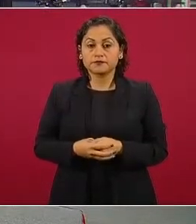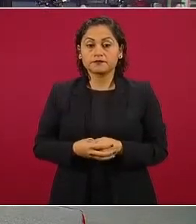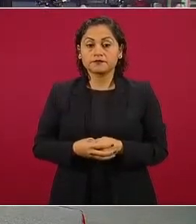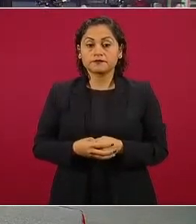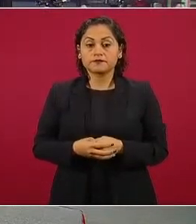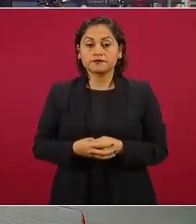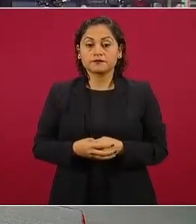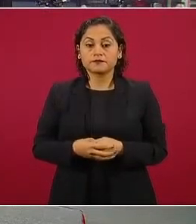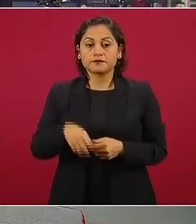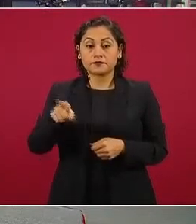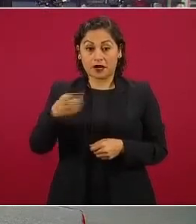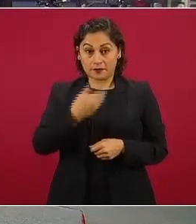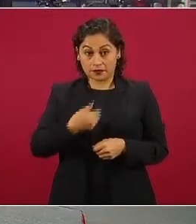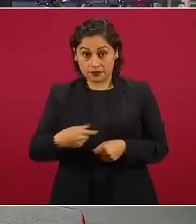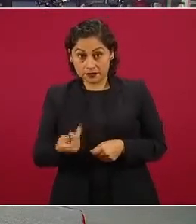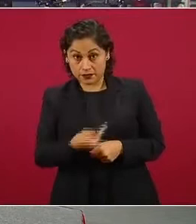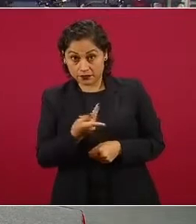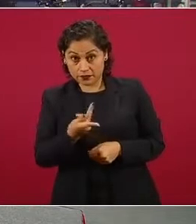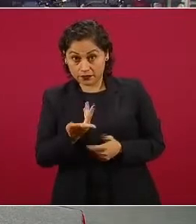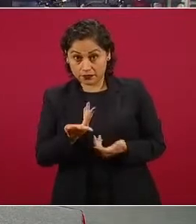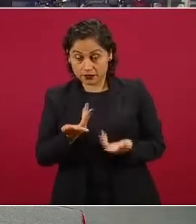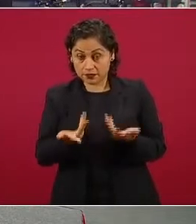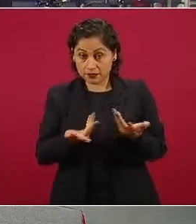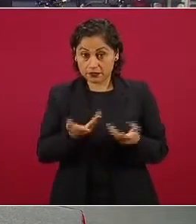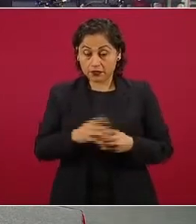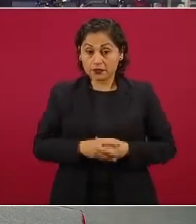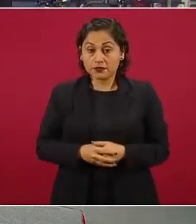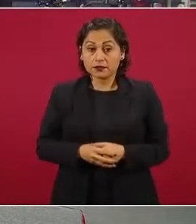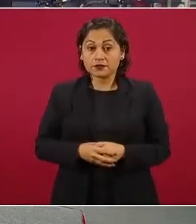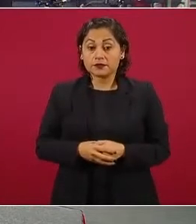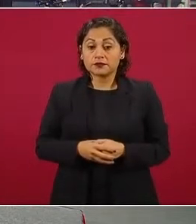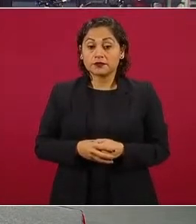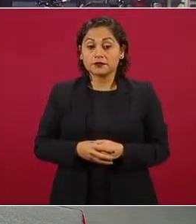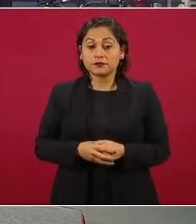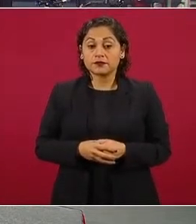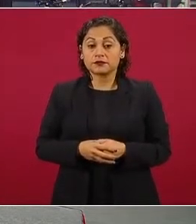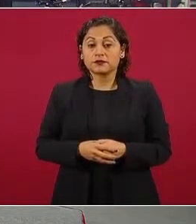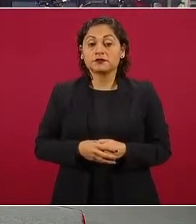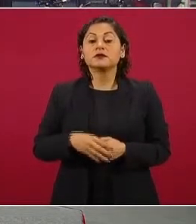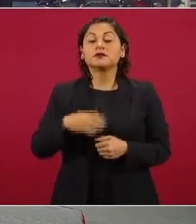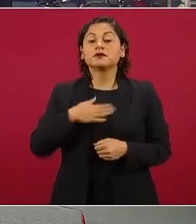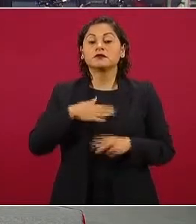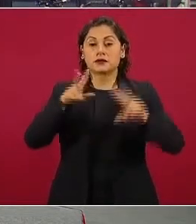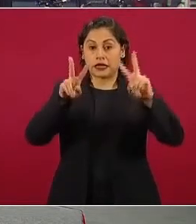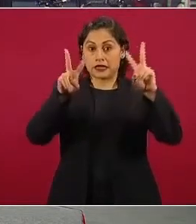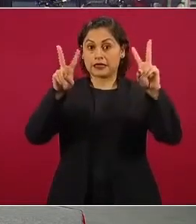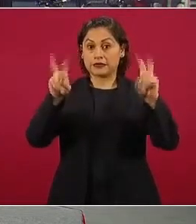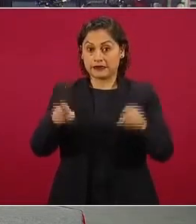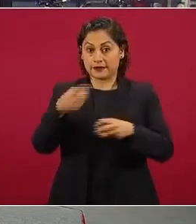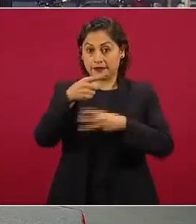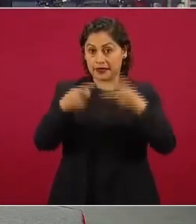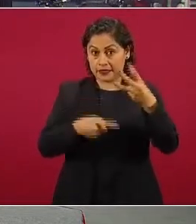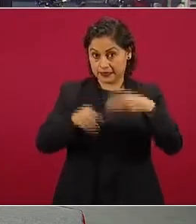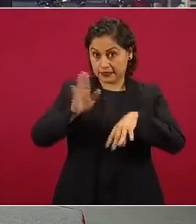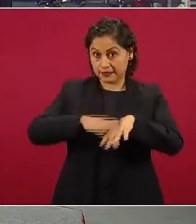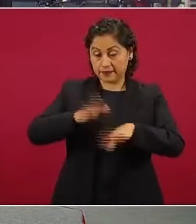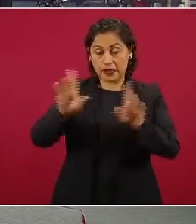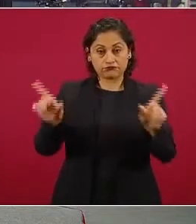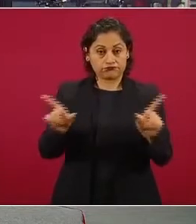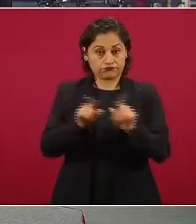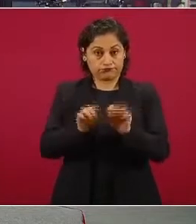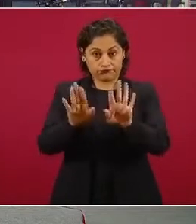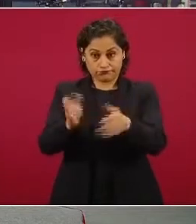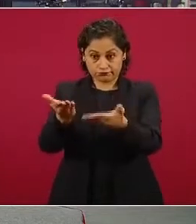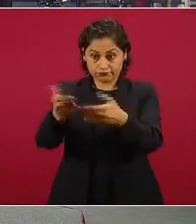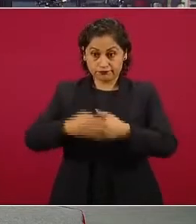¿Es para el presidente? ¿O para? Ah, no. Entonces, nada más para agotar, si les parece, 3 más. ¿Tú? Ok,